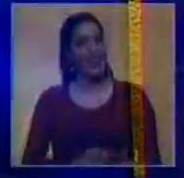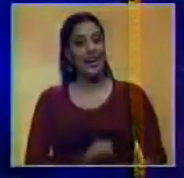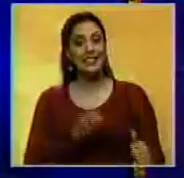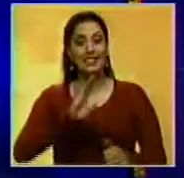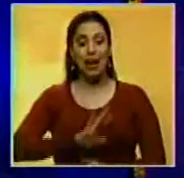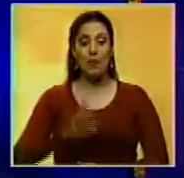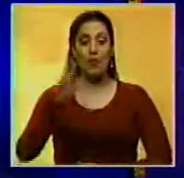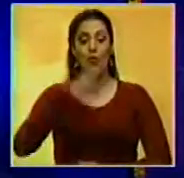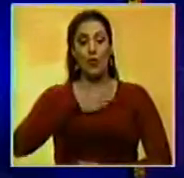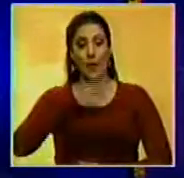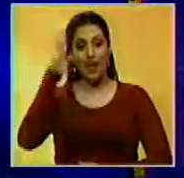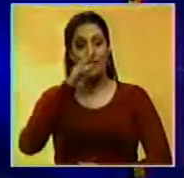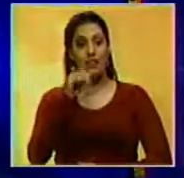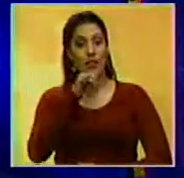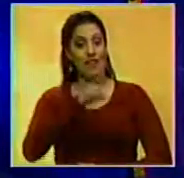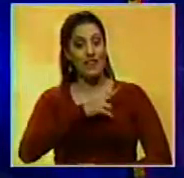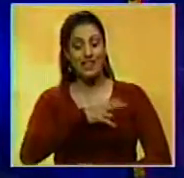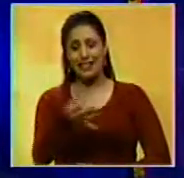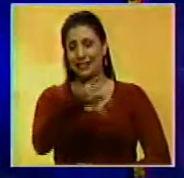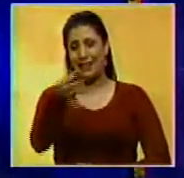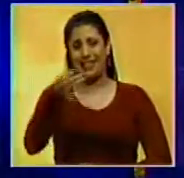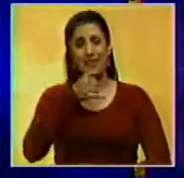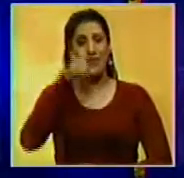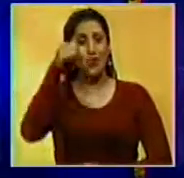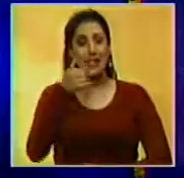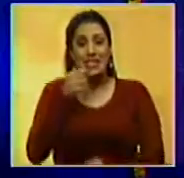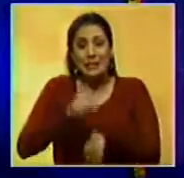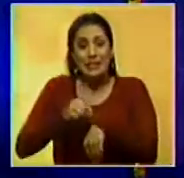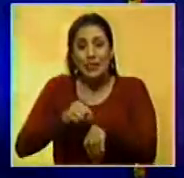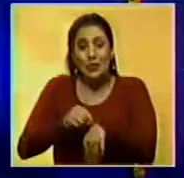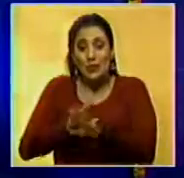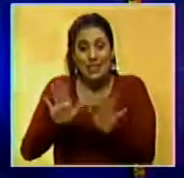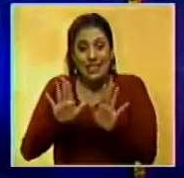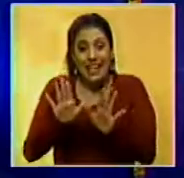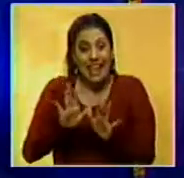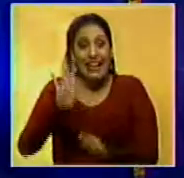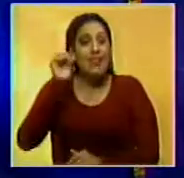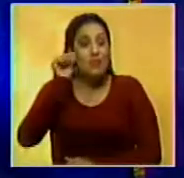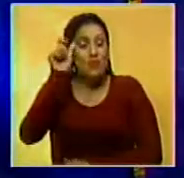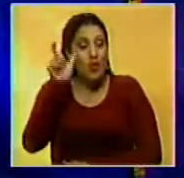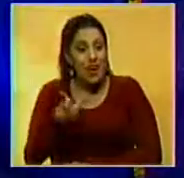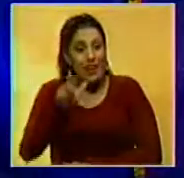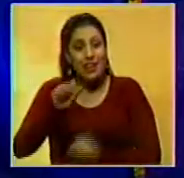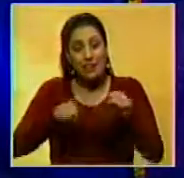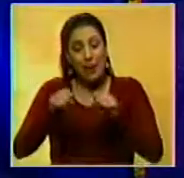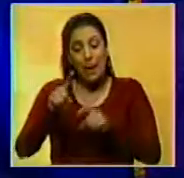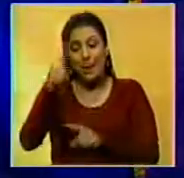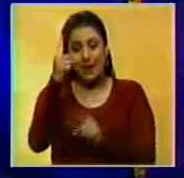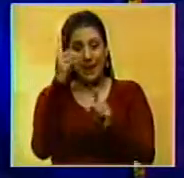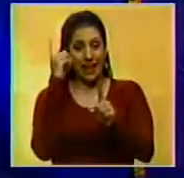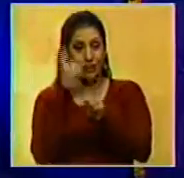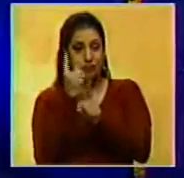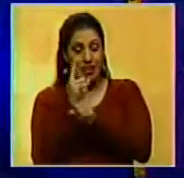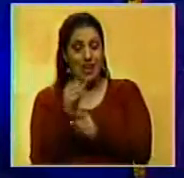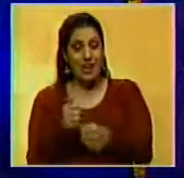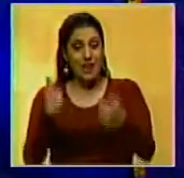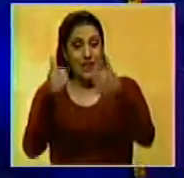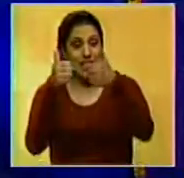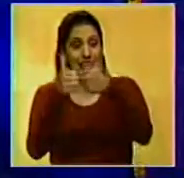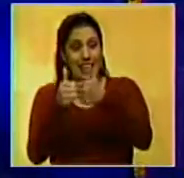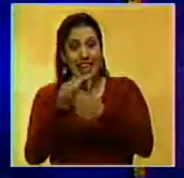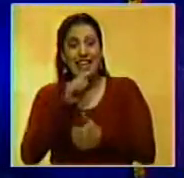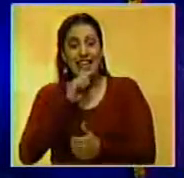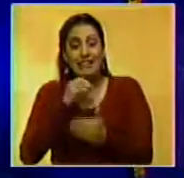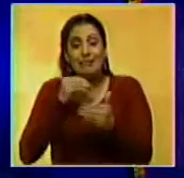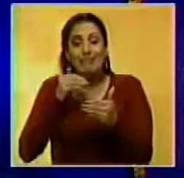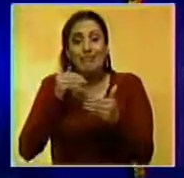Estamos en Río en su noticiero Venevisión con una excelente noticia. Hace minutos nada más, Stephanie Hernández corrió la primera carrera de las semifinales y